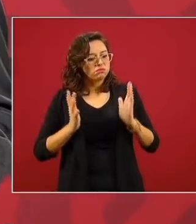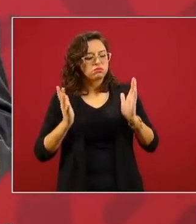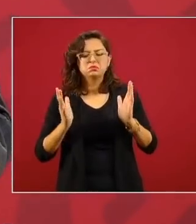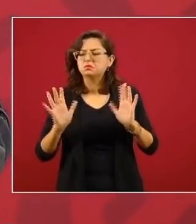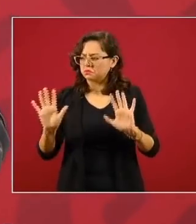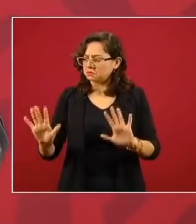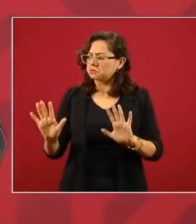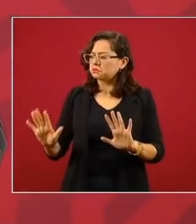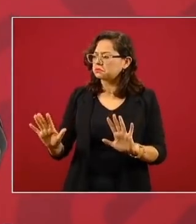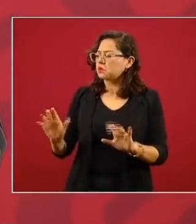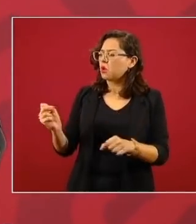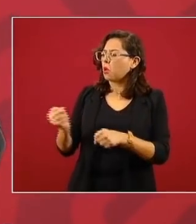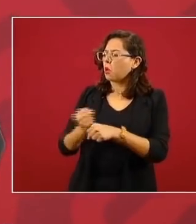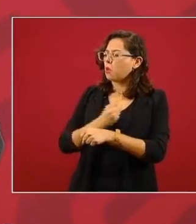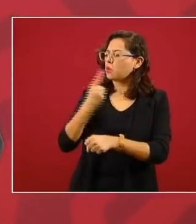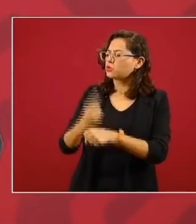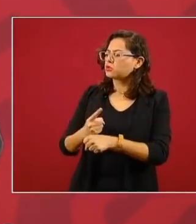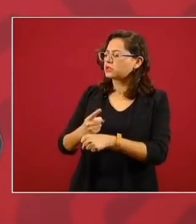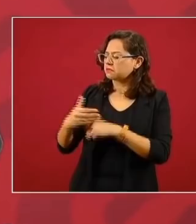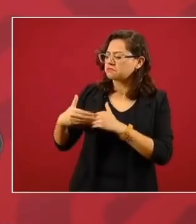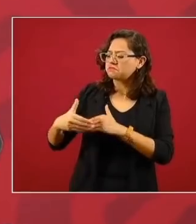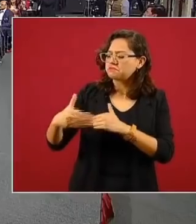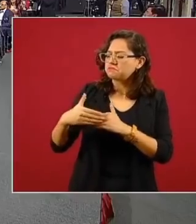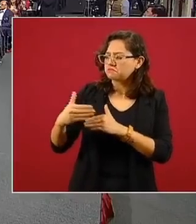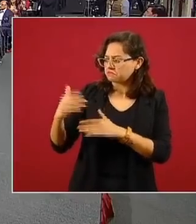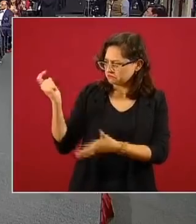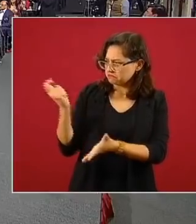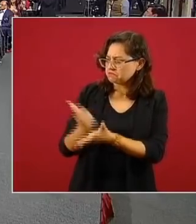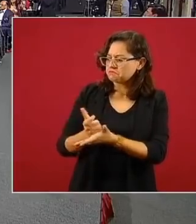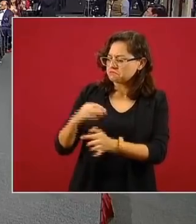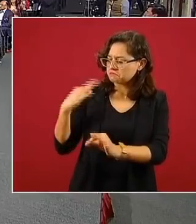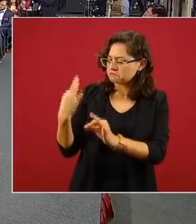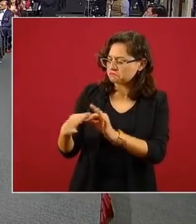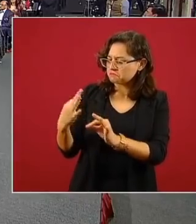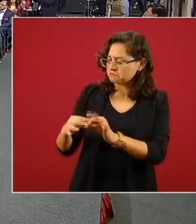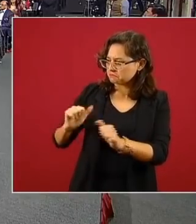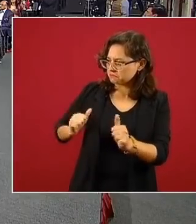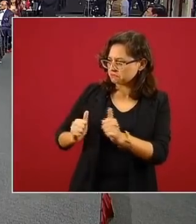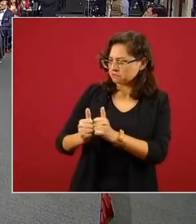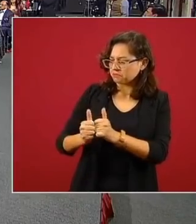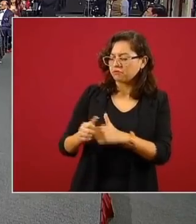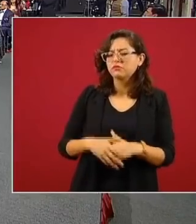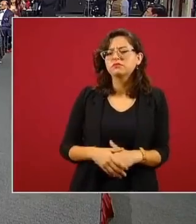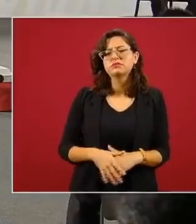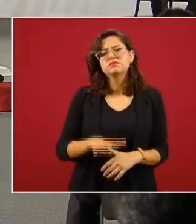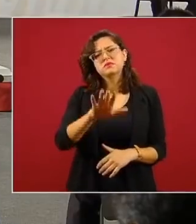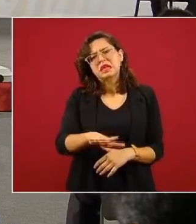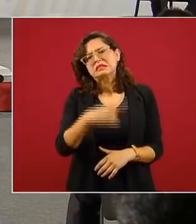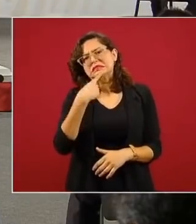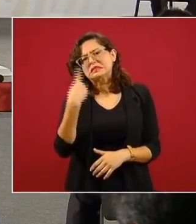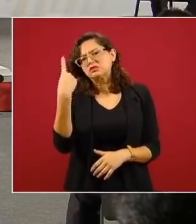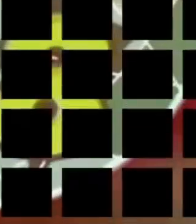se regularicen durante un tiempo. En estas denuncias habrá funcionarios de alto rango, es decir, tal vez